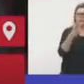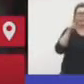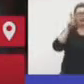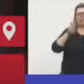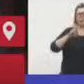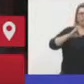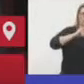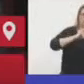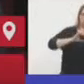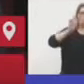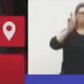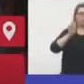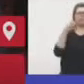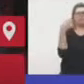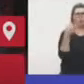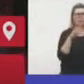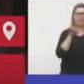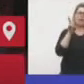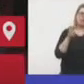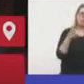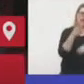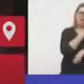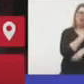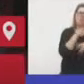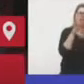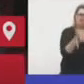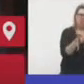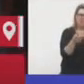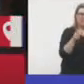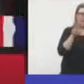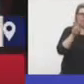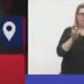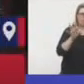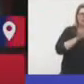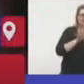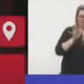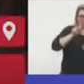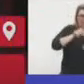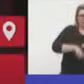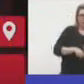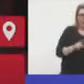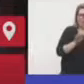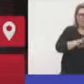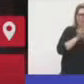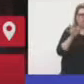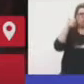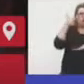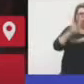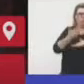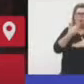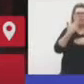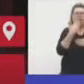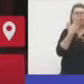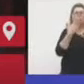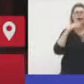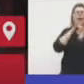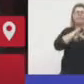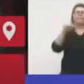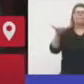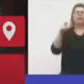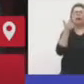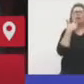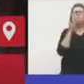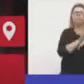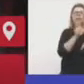a ver en diputados, no están tan lejos de ir por más. Y mi pregunta es, hablaban del rol de la oposición, recién te preguntaba Alfredo, ir